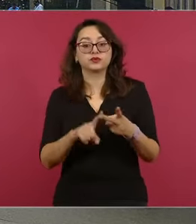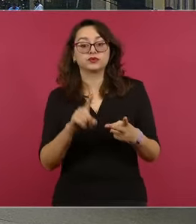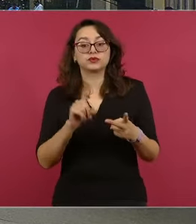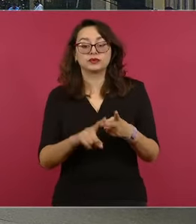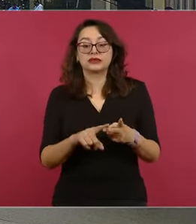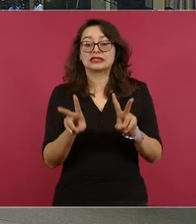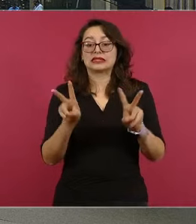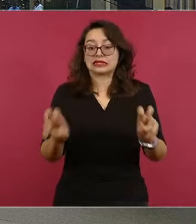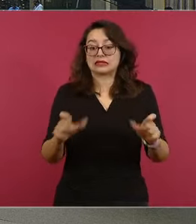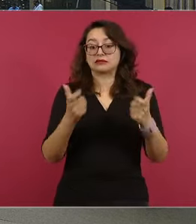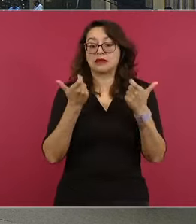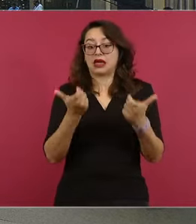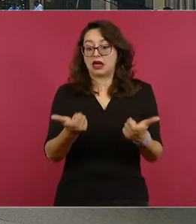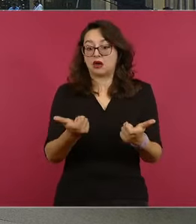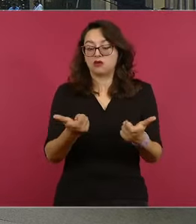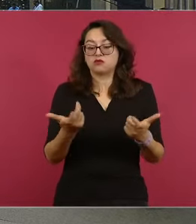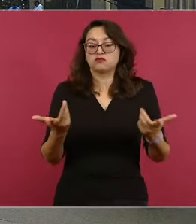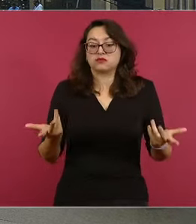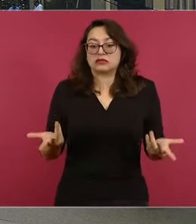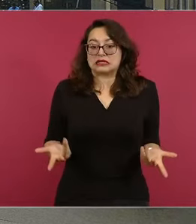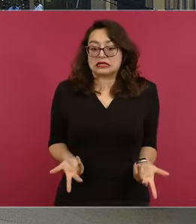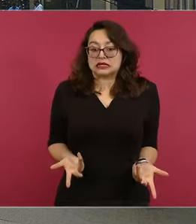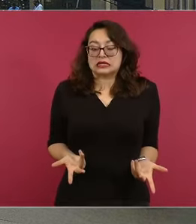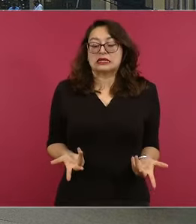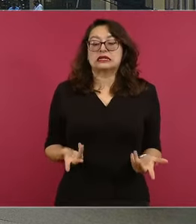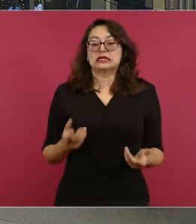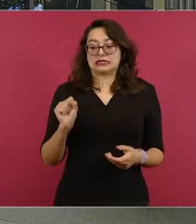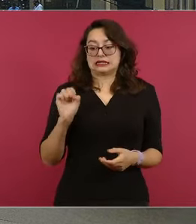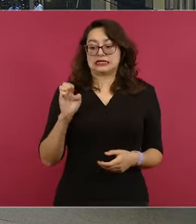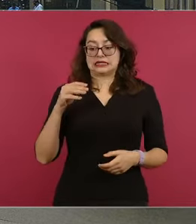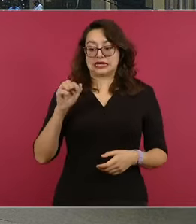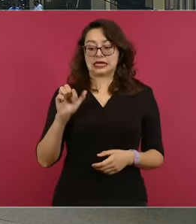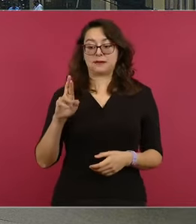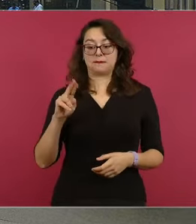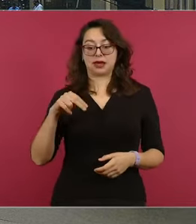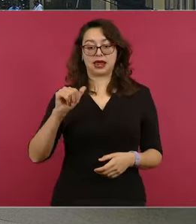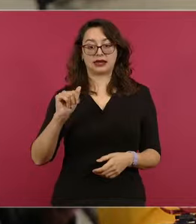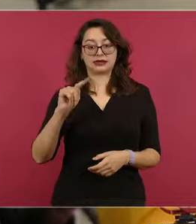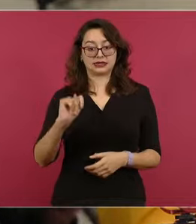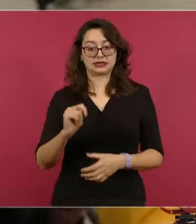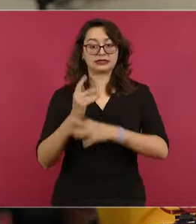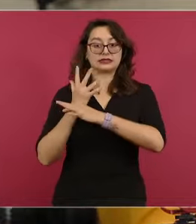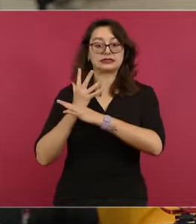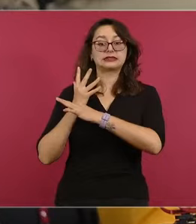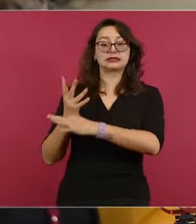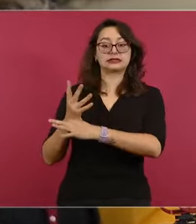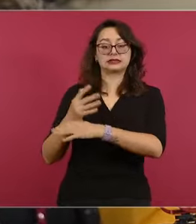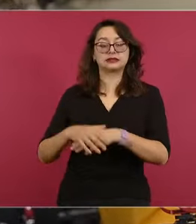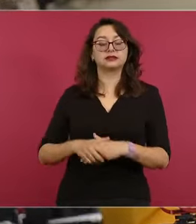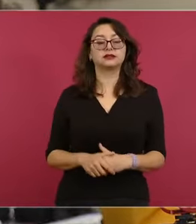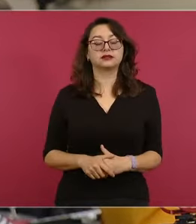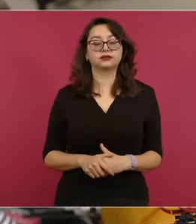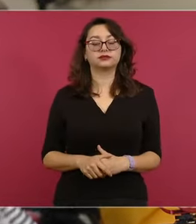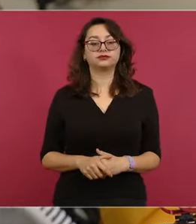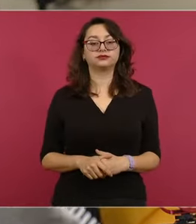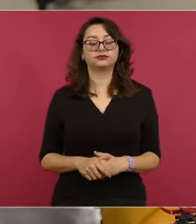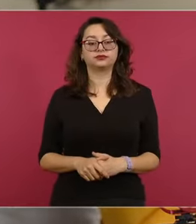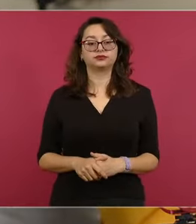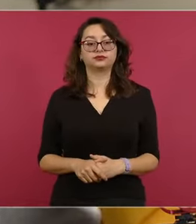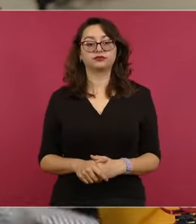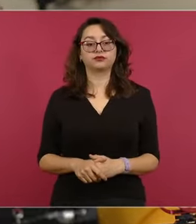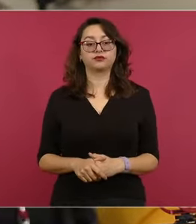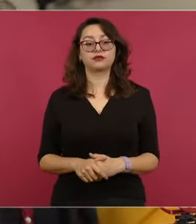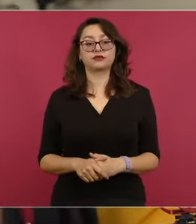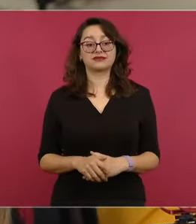económico. Hace una revelación aquí la Semarnat en el dictamen de que el impacto económico en todos los